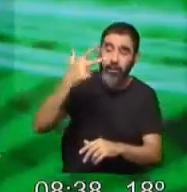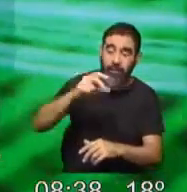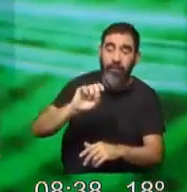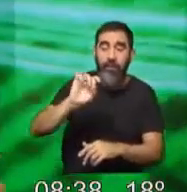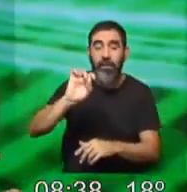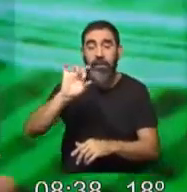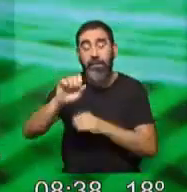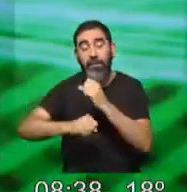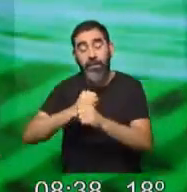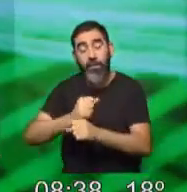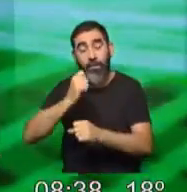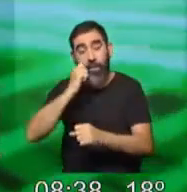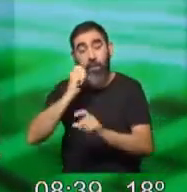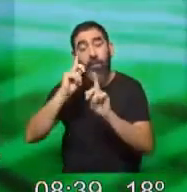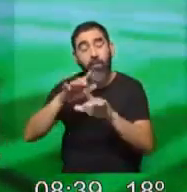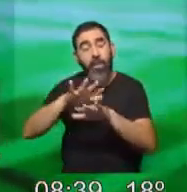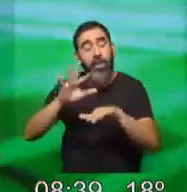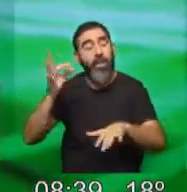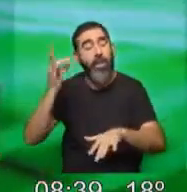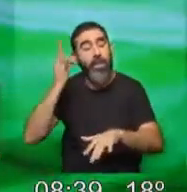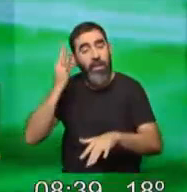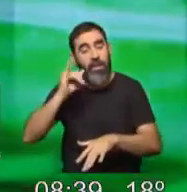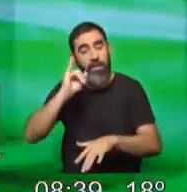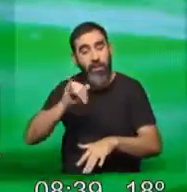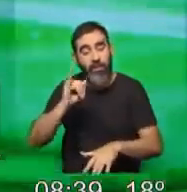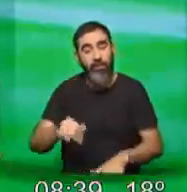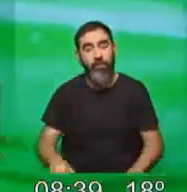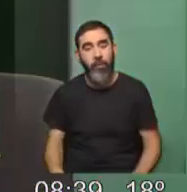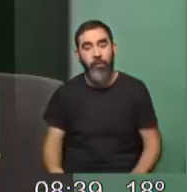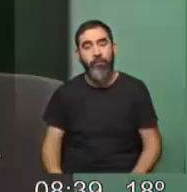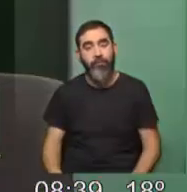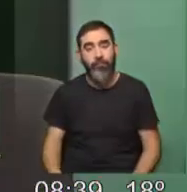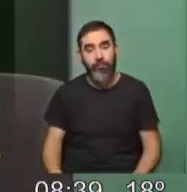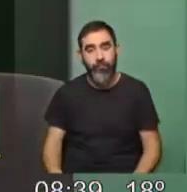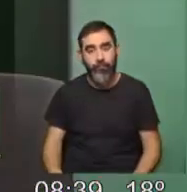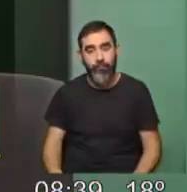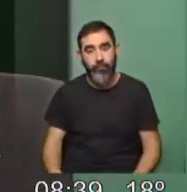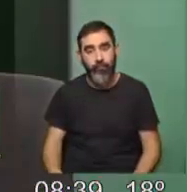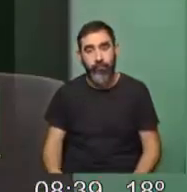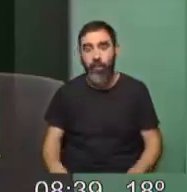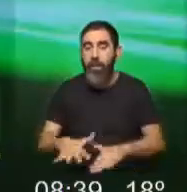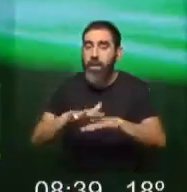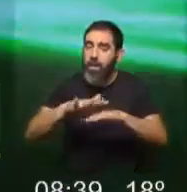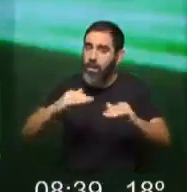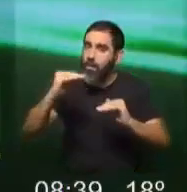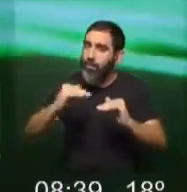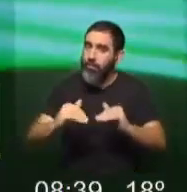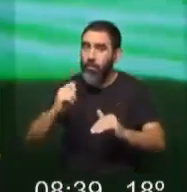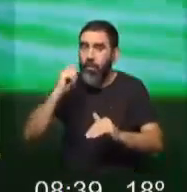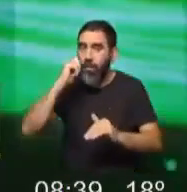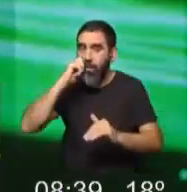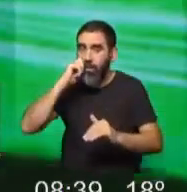aumento, también hay niñas. Sí. Y niñas pequeñas. Pequeños, pequeños de qué edad.